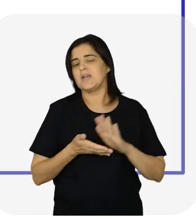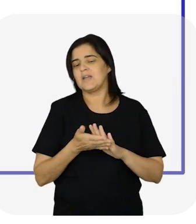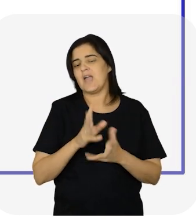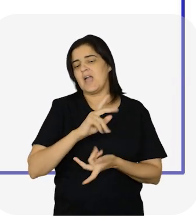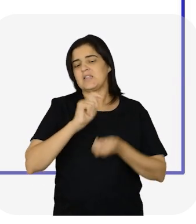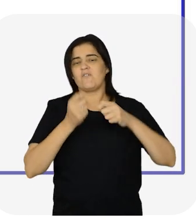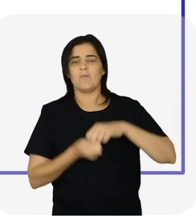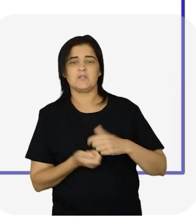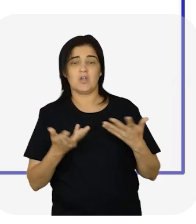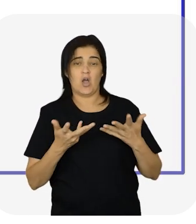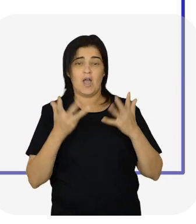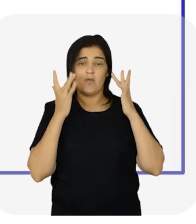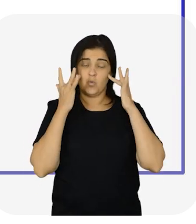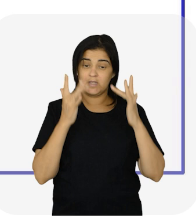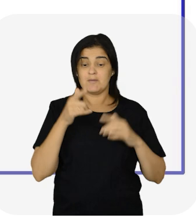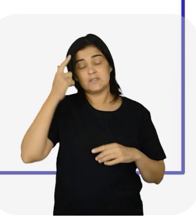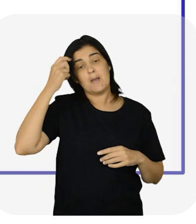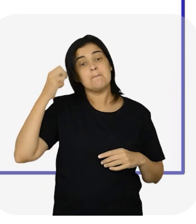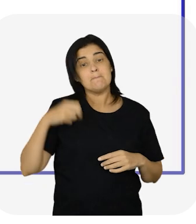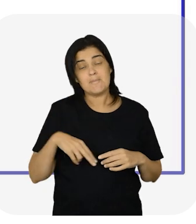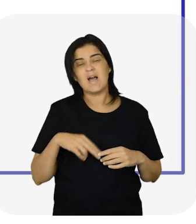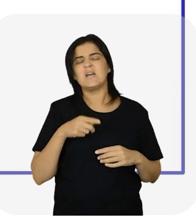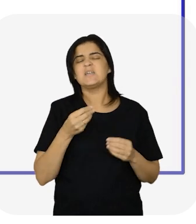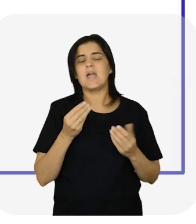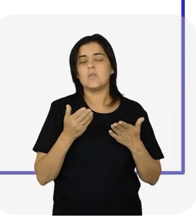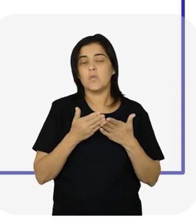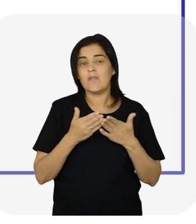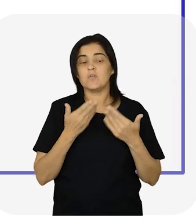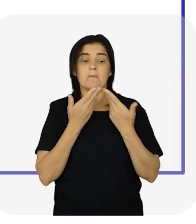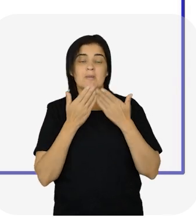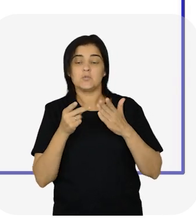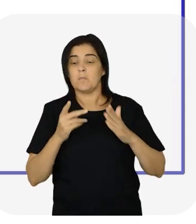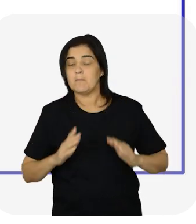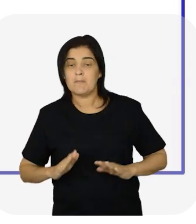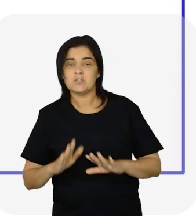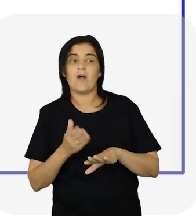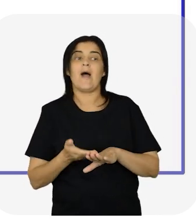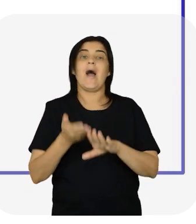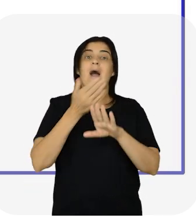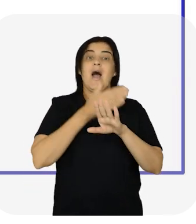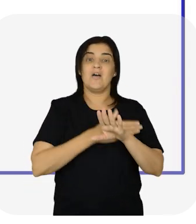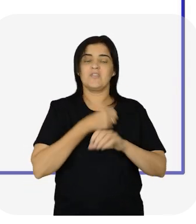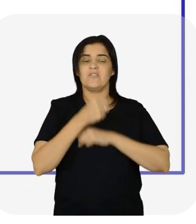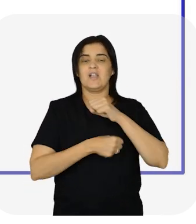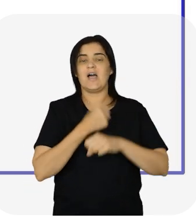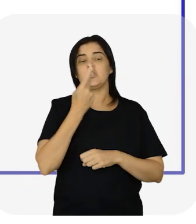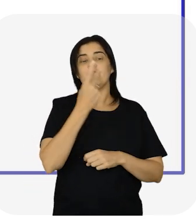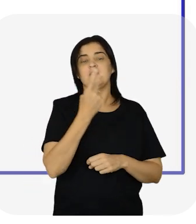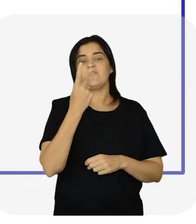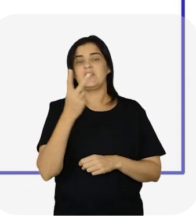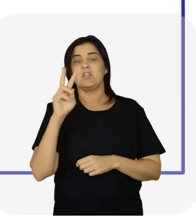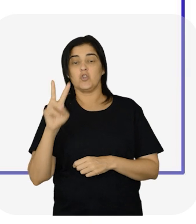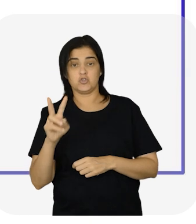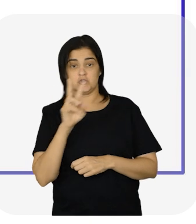transformación educativa. Este plan es para aquellos estudiantes que empezaron su formación antes del año